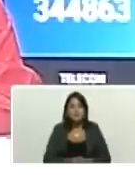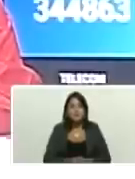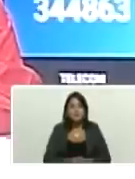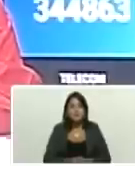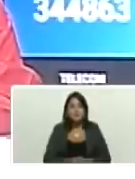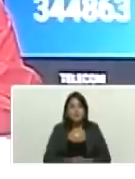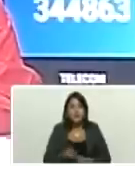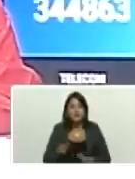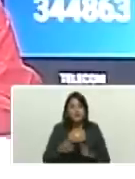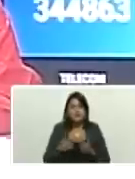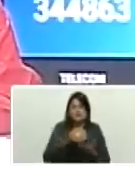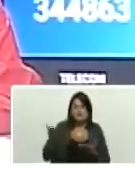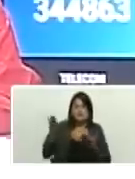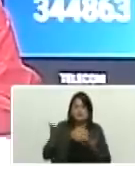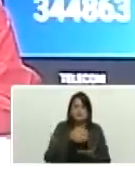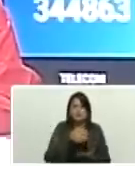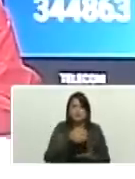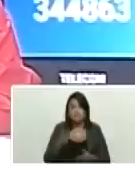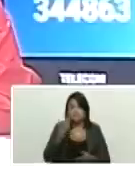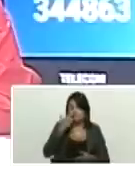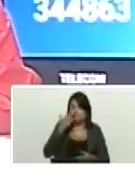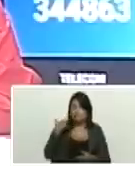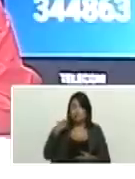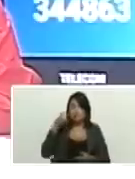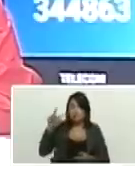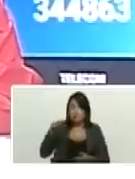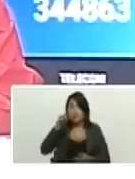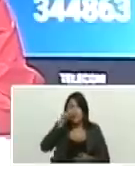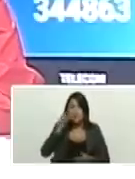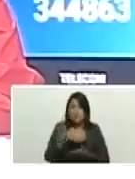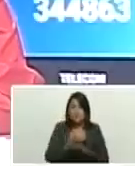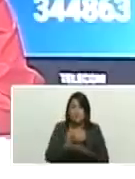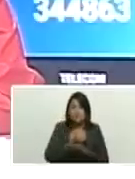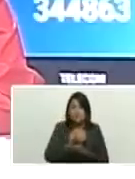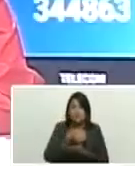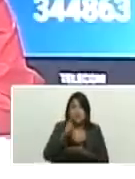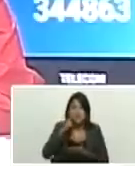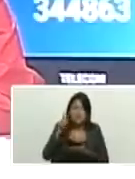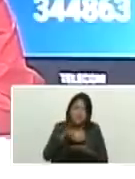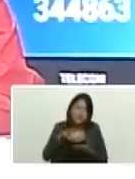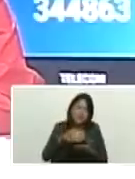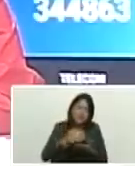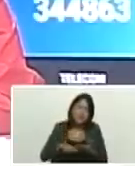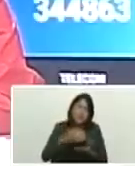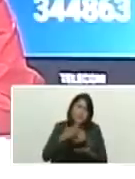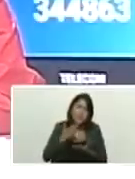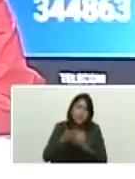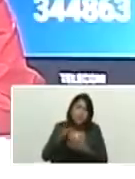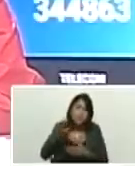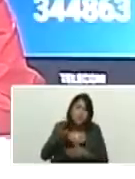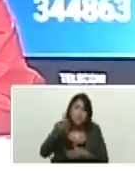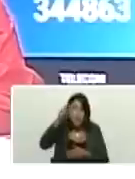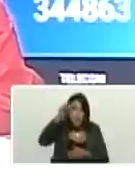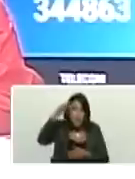su prepotencia, su arrogancia, dice que él le propuso al presidente Donald Trump